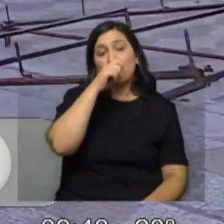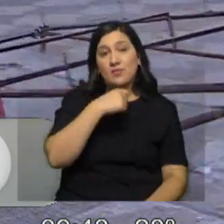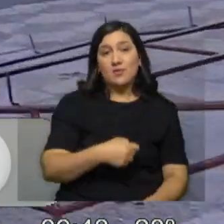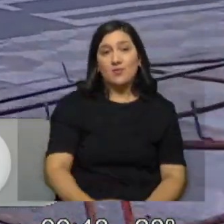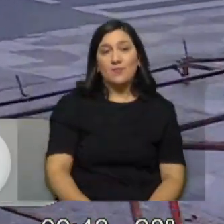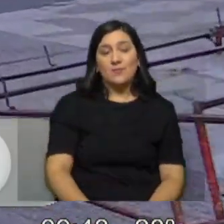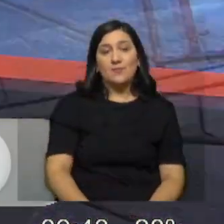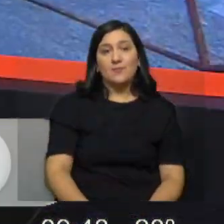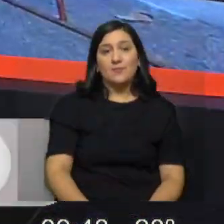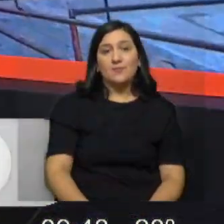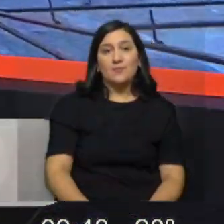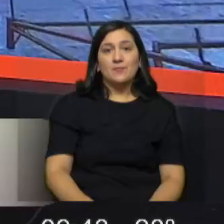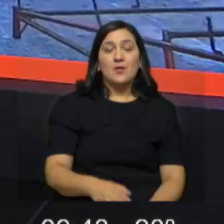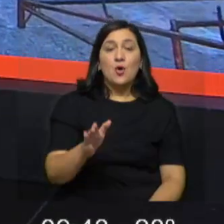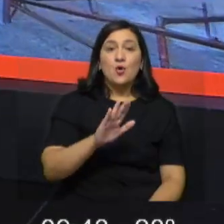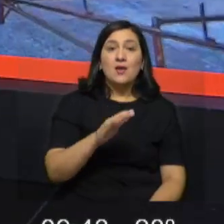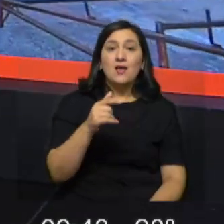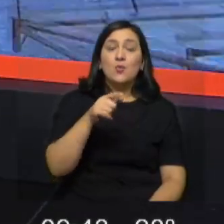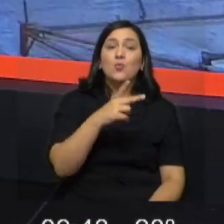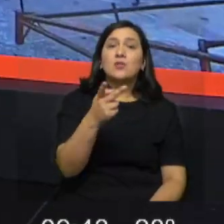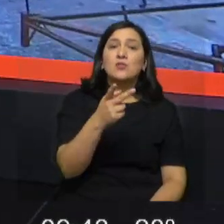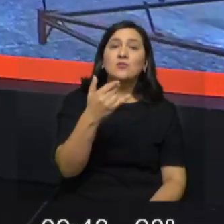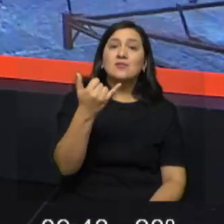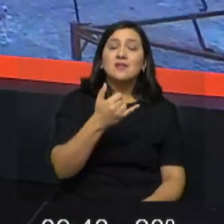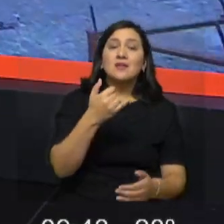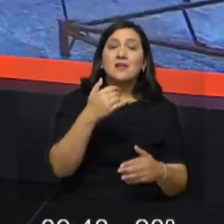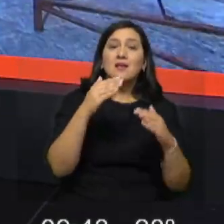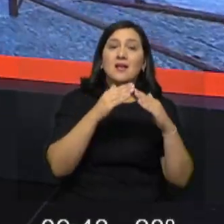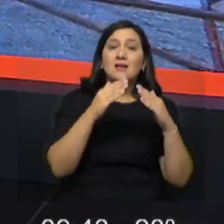territorio muy nacional. Bien, chicas, JP. ¿Tienen casa propia? ¿Alquilan?